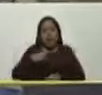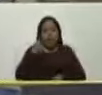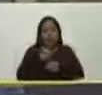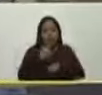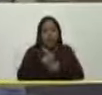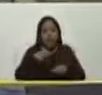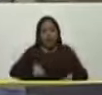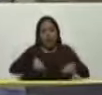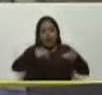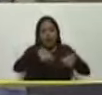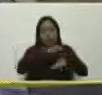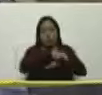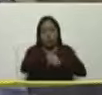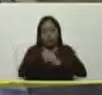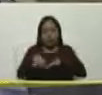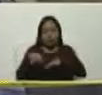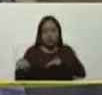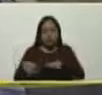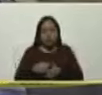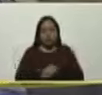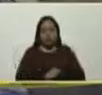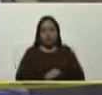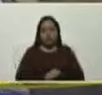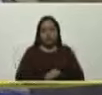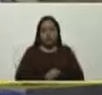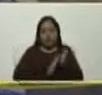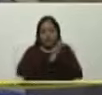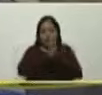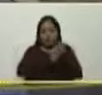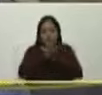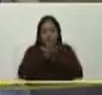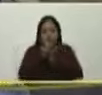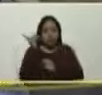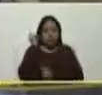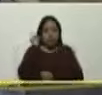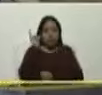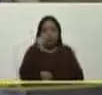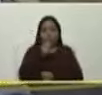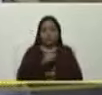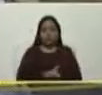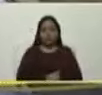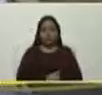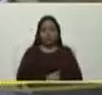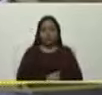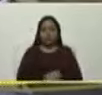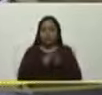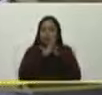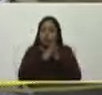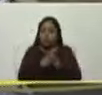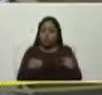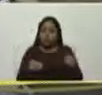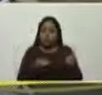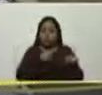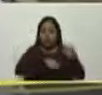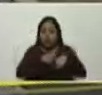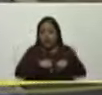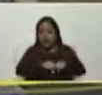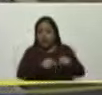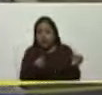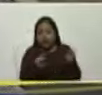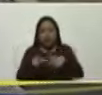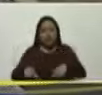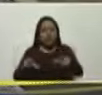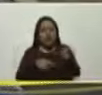mercado municipal, los emprendedores, las emprendedoras, todos los panaderos, los